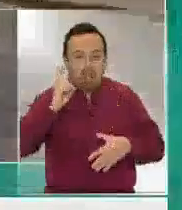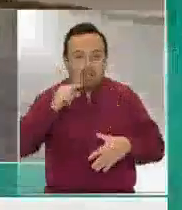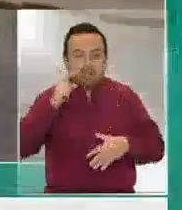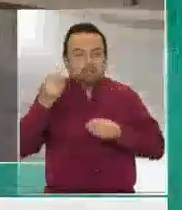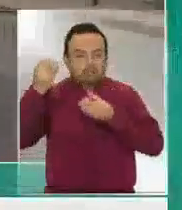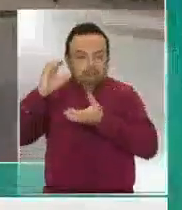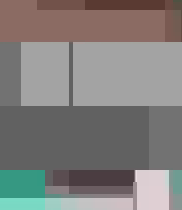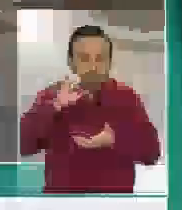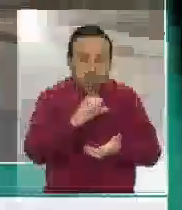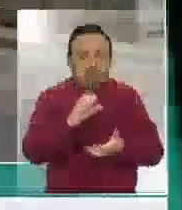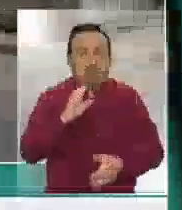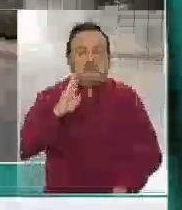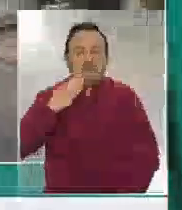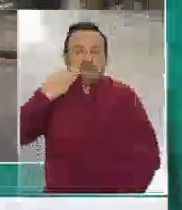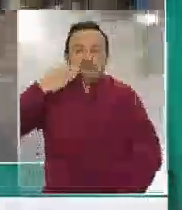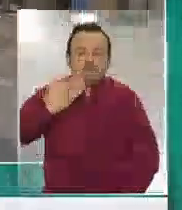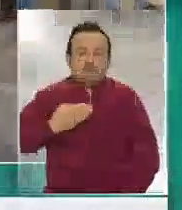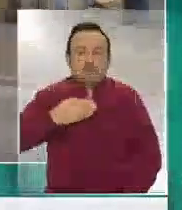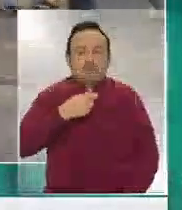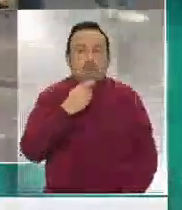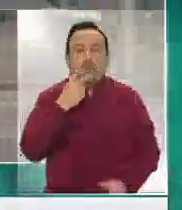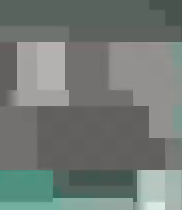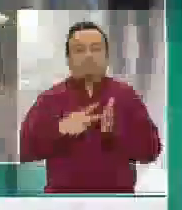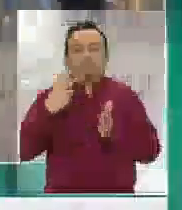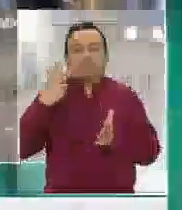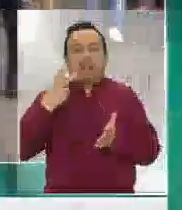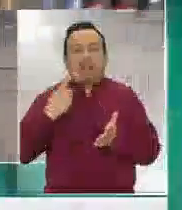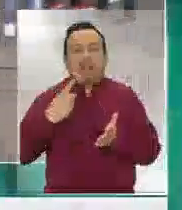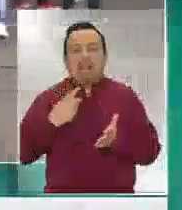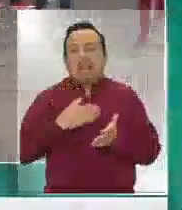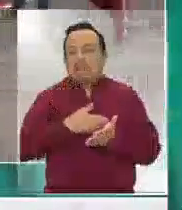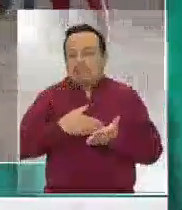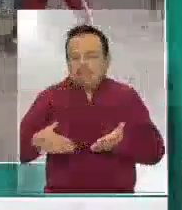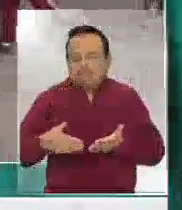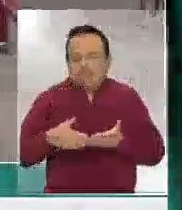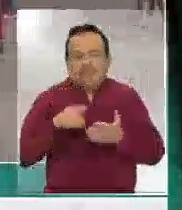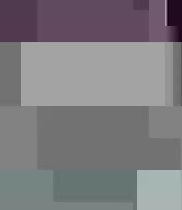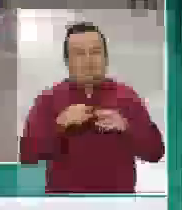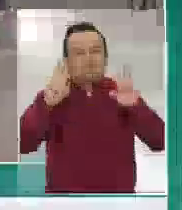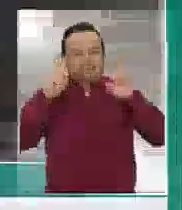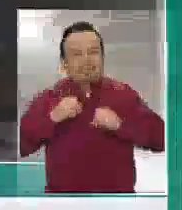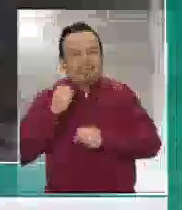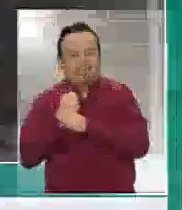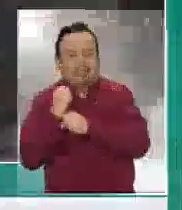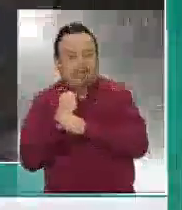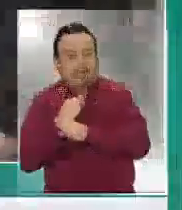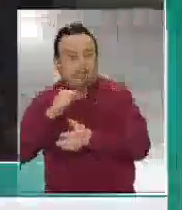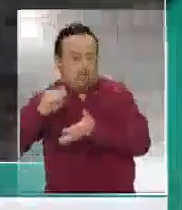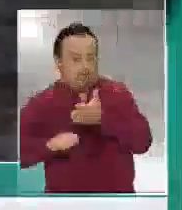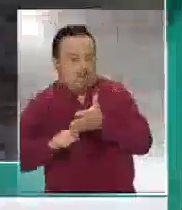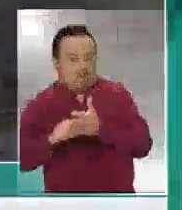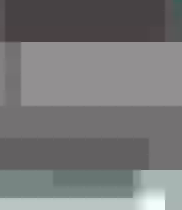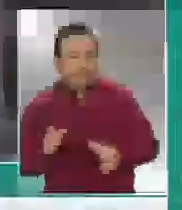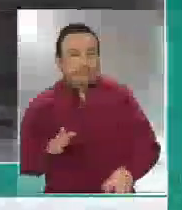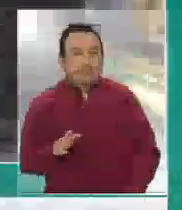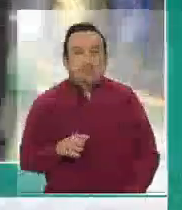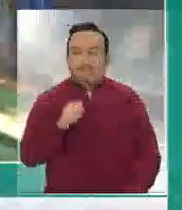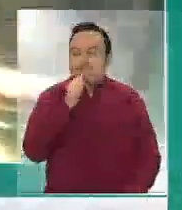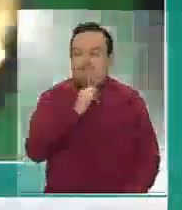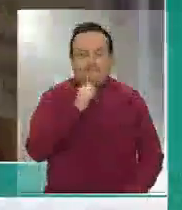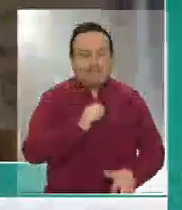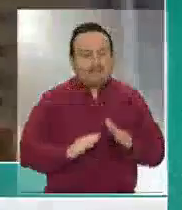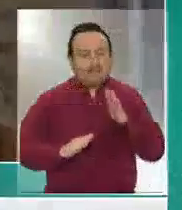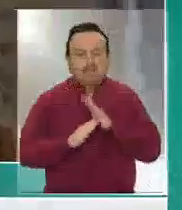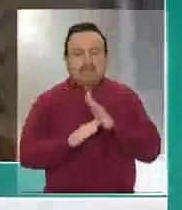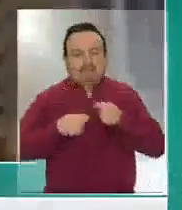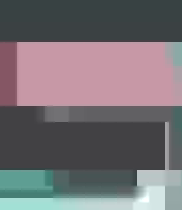para bonos a las personas, 2.000 millones son para el tema de los trabajadores formales. Por lo tanto, queda mucho todavía